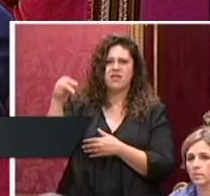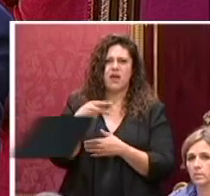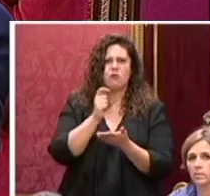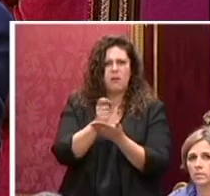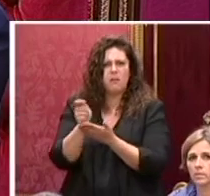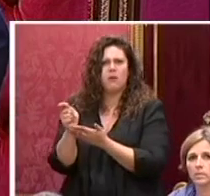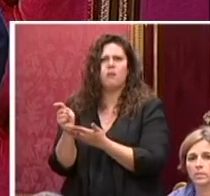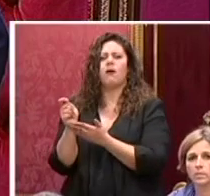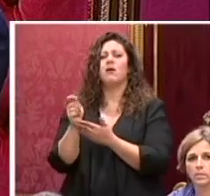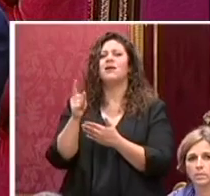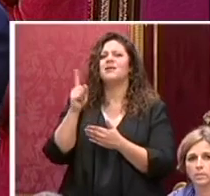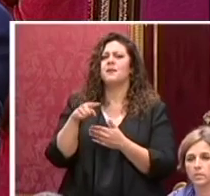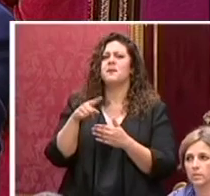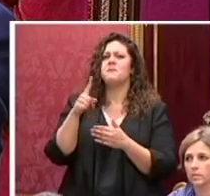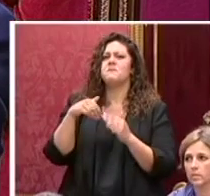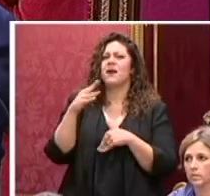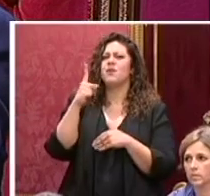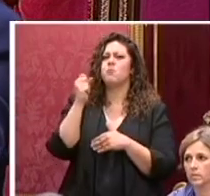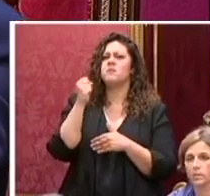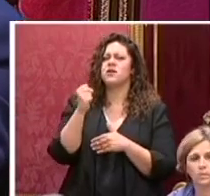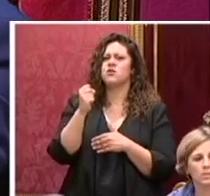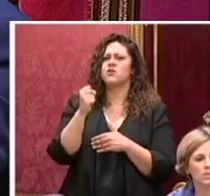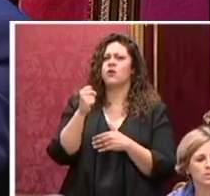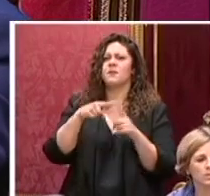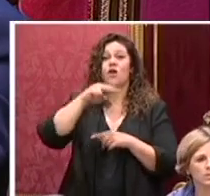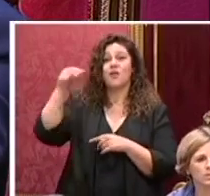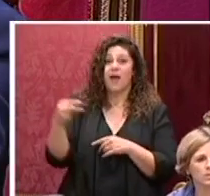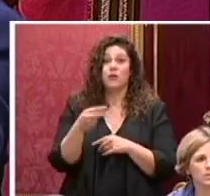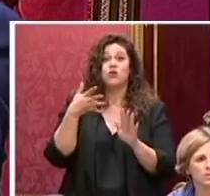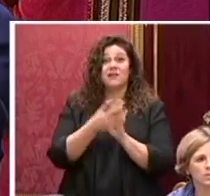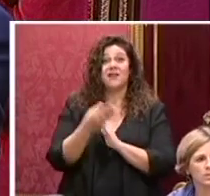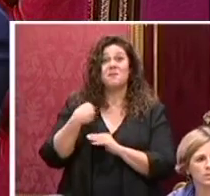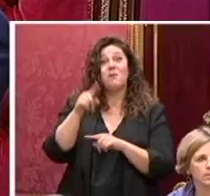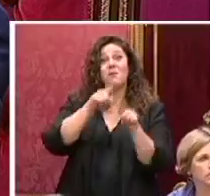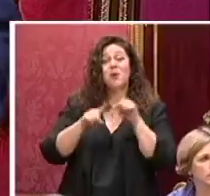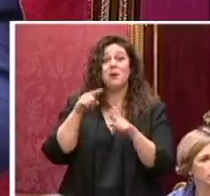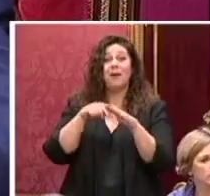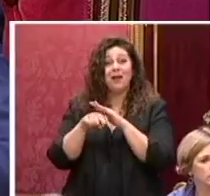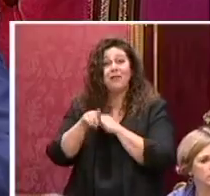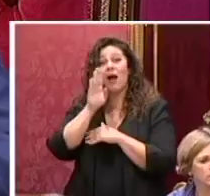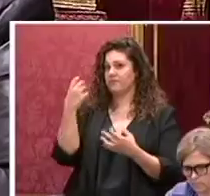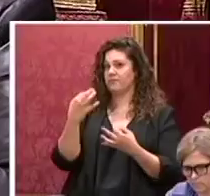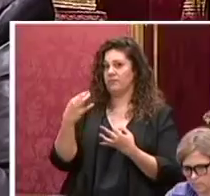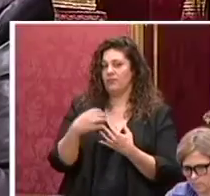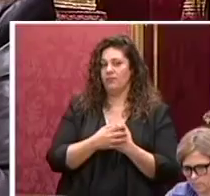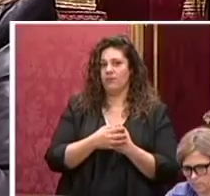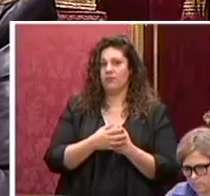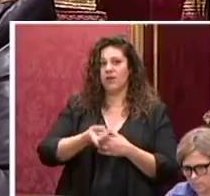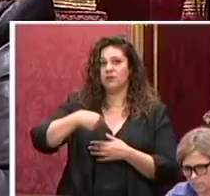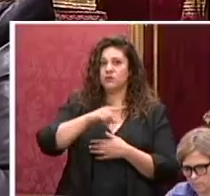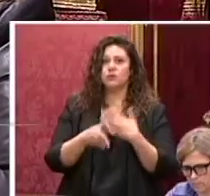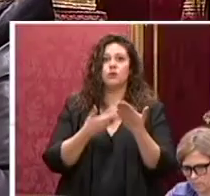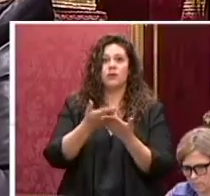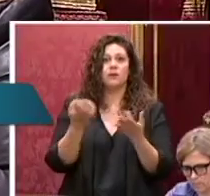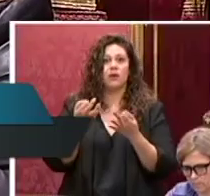materializado por valor de más de 1,5 millones de euros. Por lo tanto, esos problemas en la tramitación se han solucionado. Nosotros proponemos